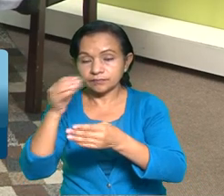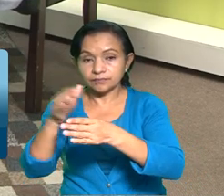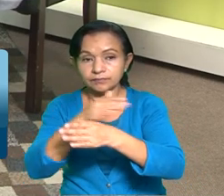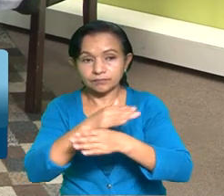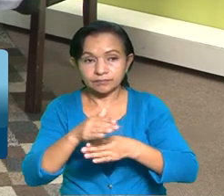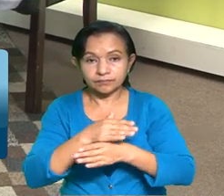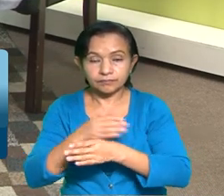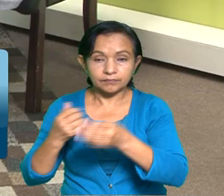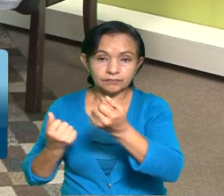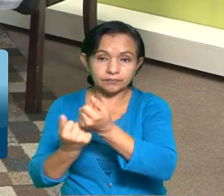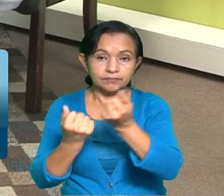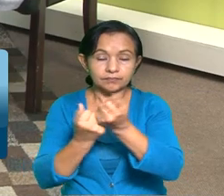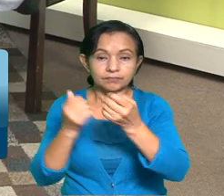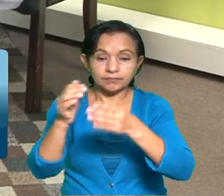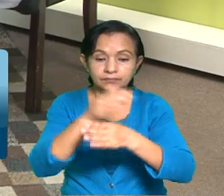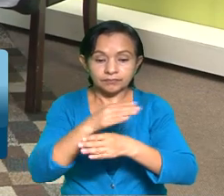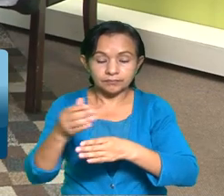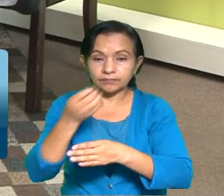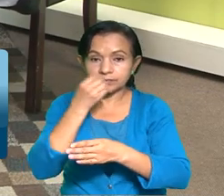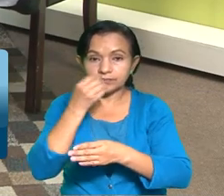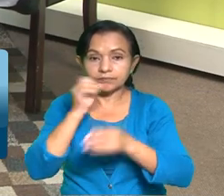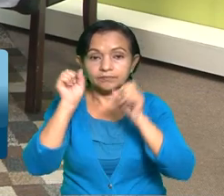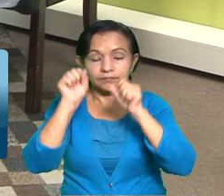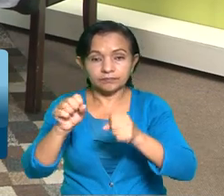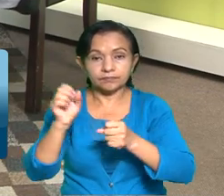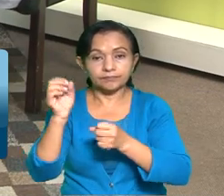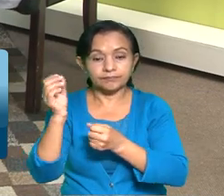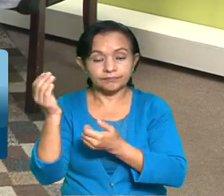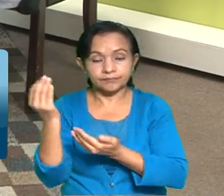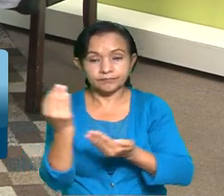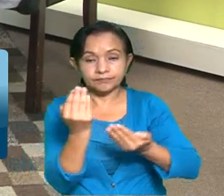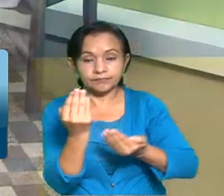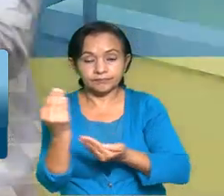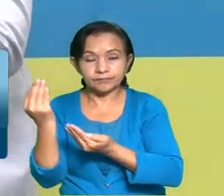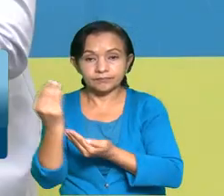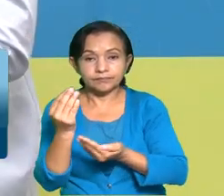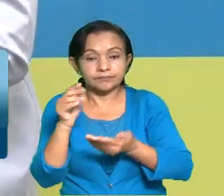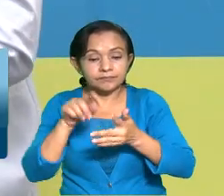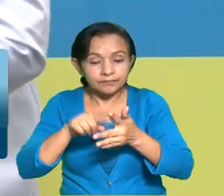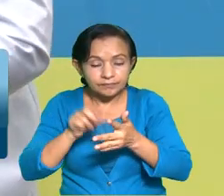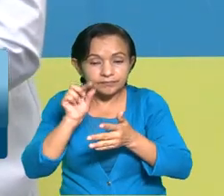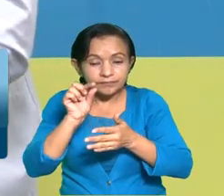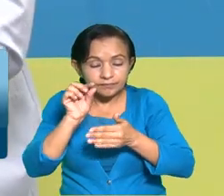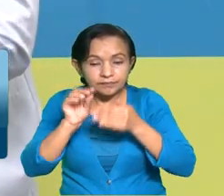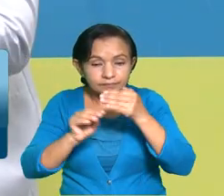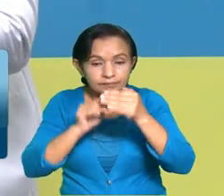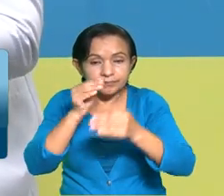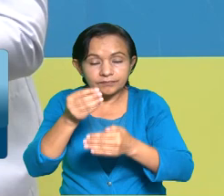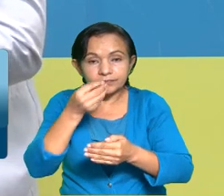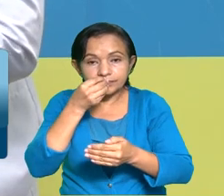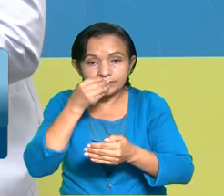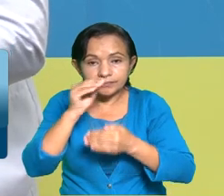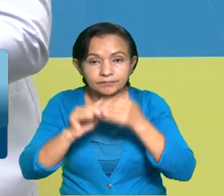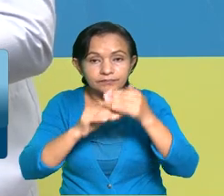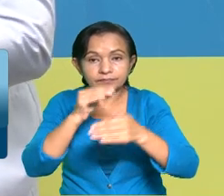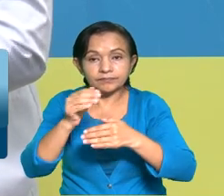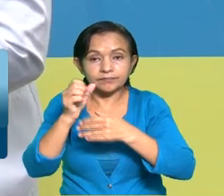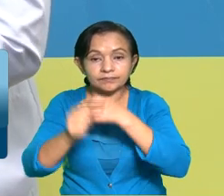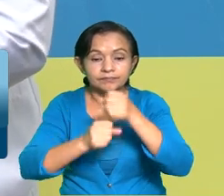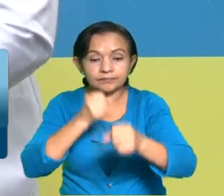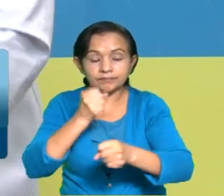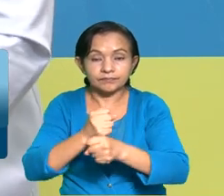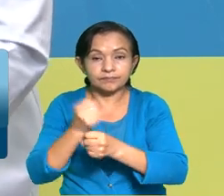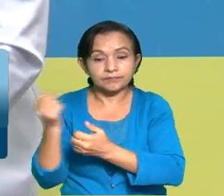Alimentos porque complementarios, alimentos le llamamos. Complementarios que ya el bebé puede que se comienza poco a poco y que según pues la edad del